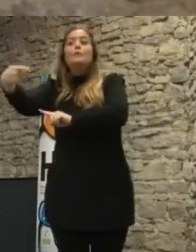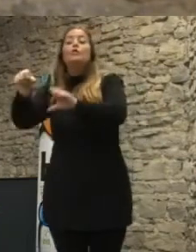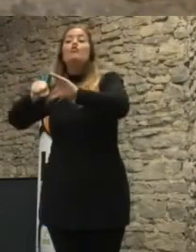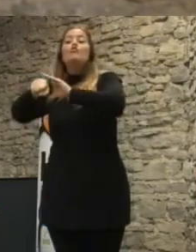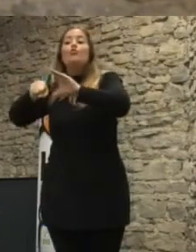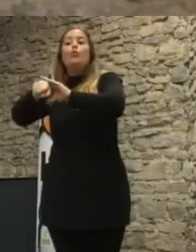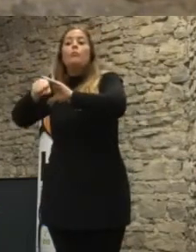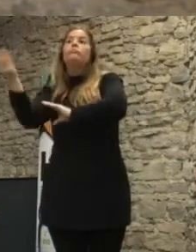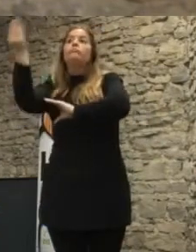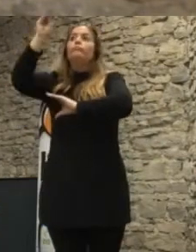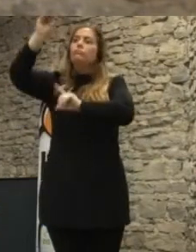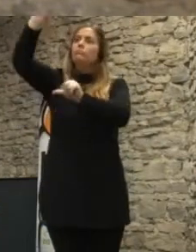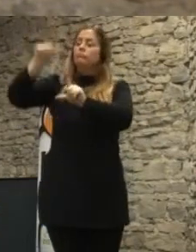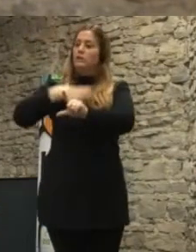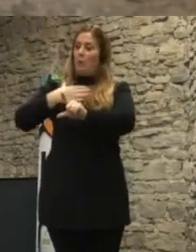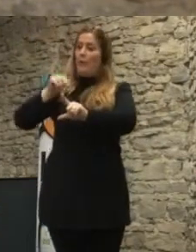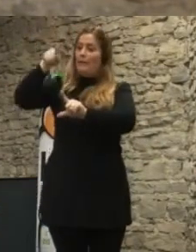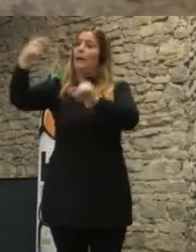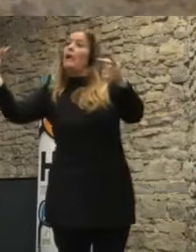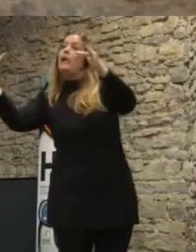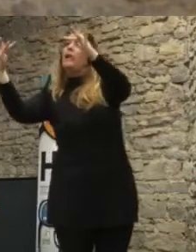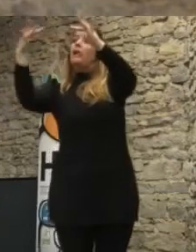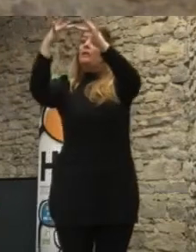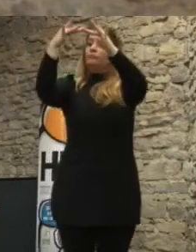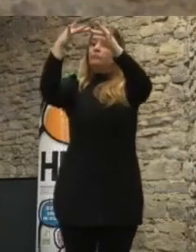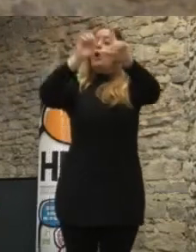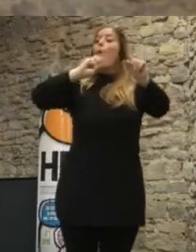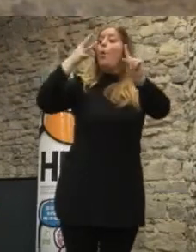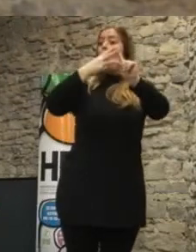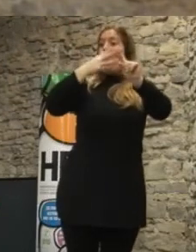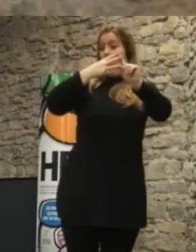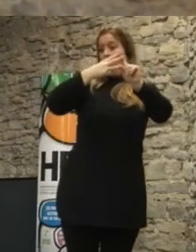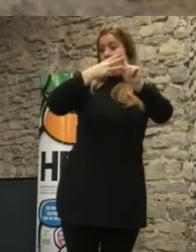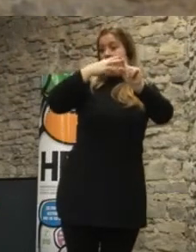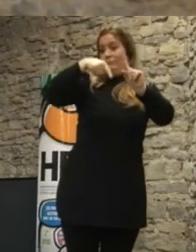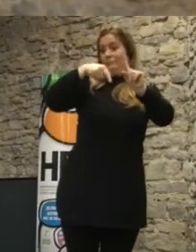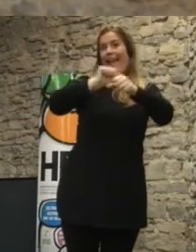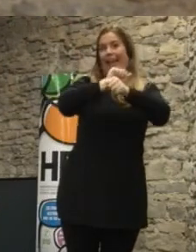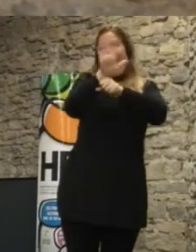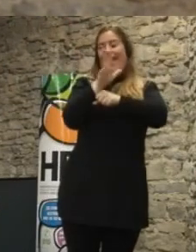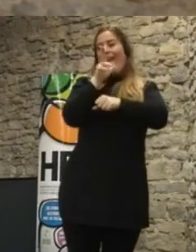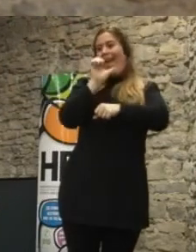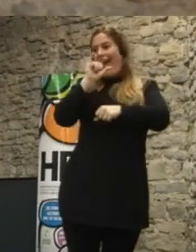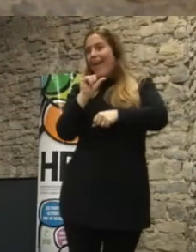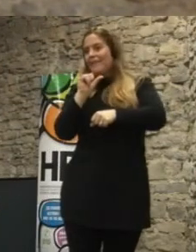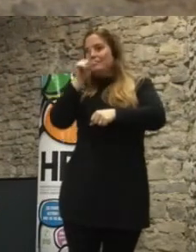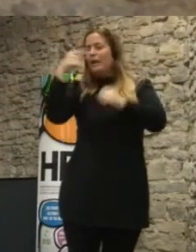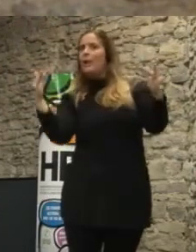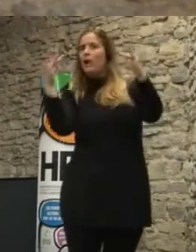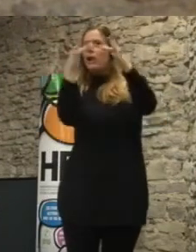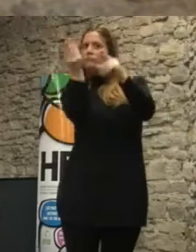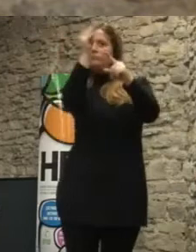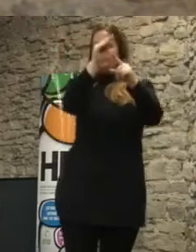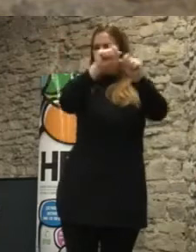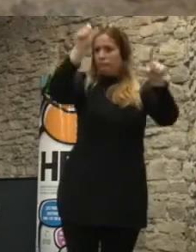y se va a enlazar con la página web de la Escuela Abierta de Ciudadanía, de EI, con lo cual, pues también